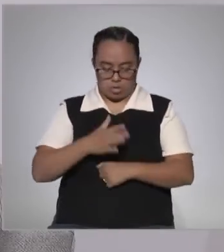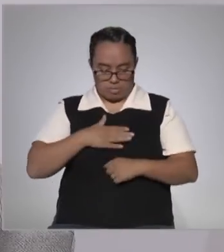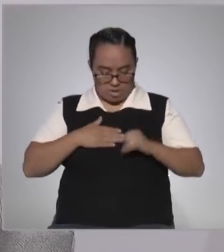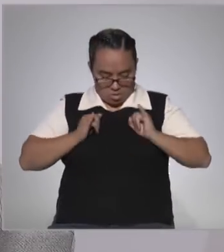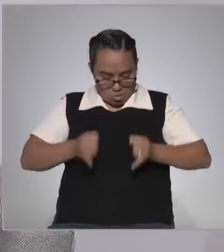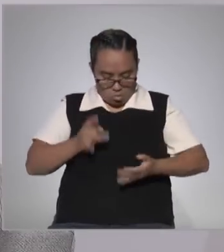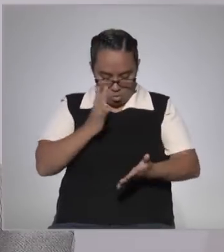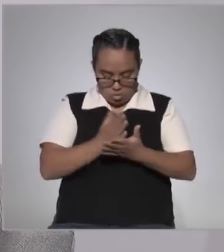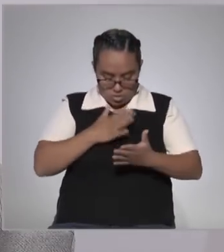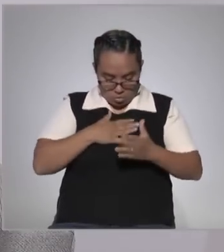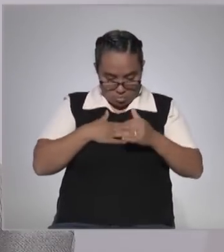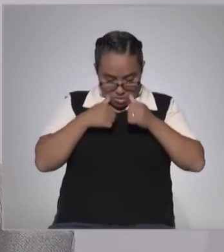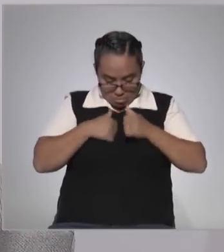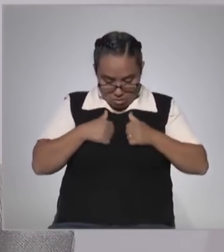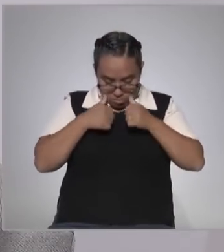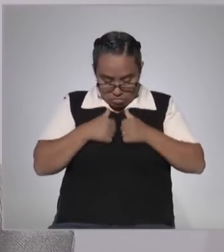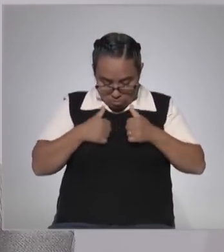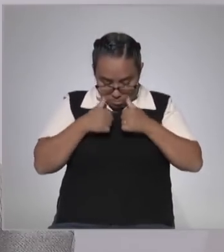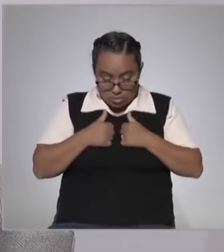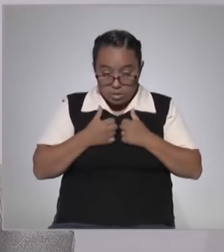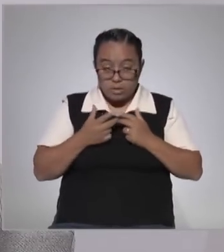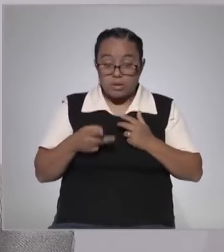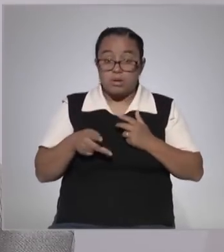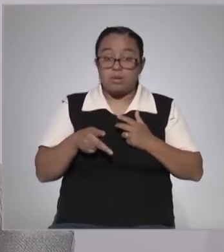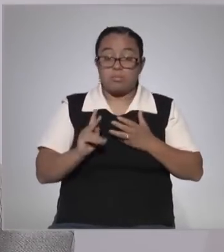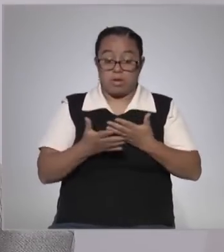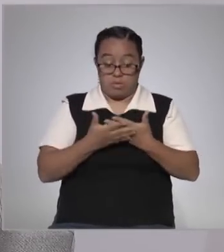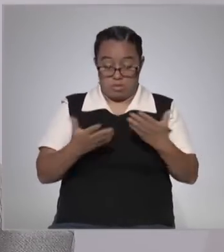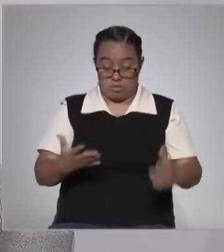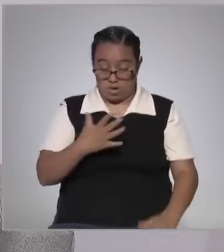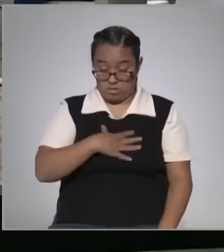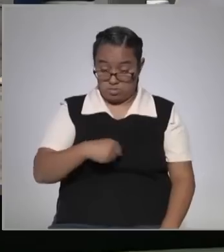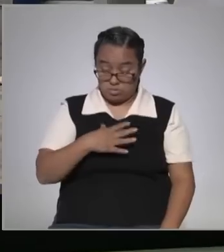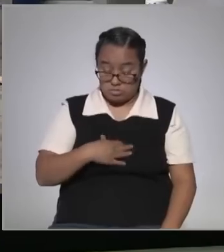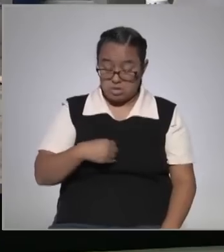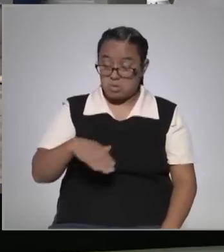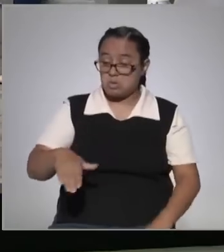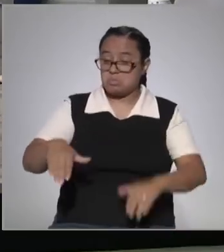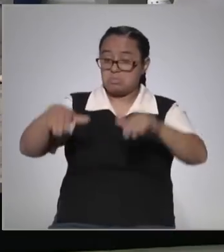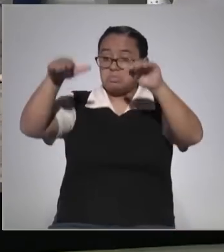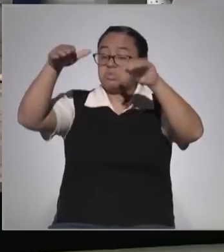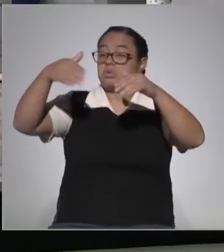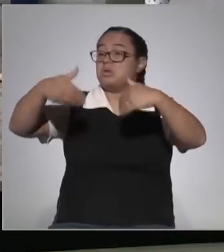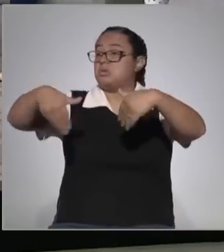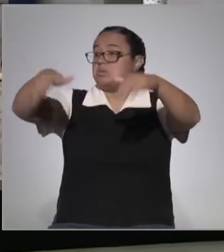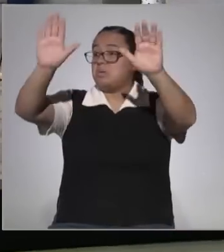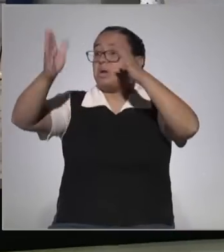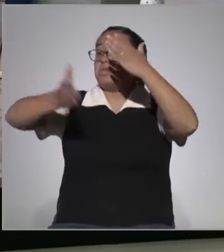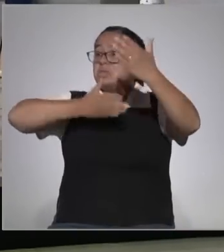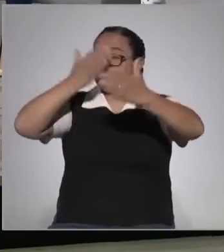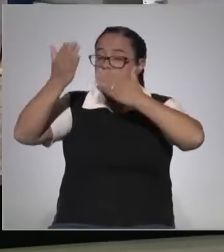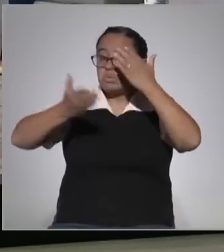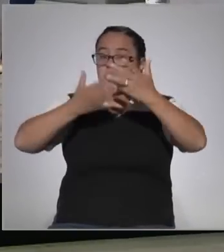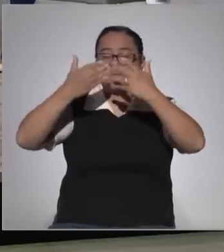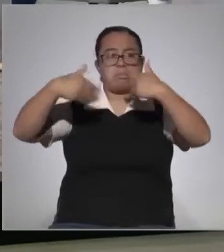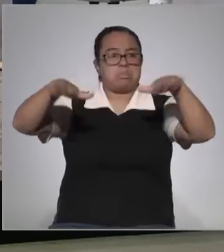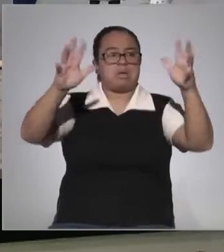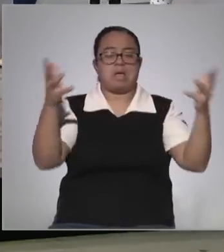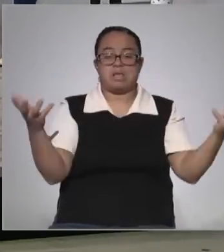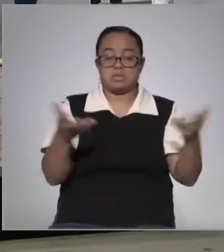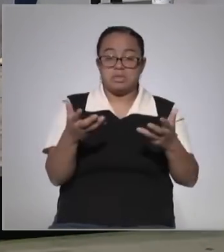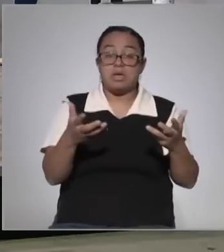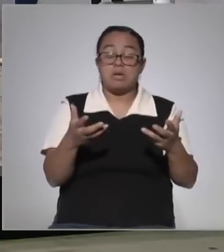ultranza. Hoy los hijos se van, estudian, hacen, pero no se